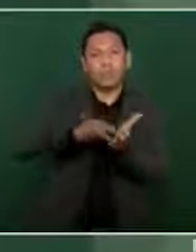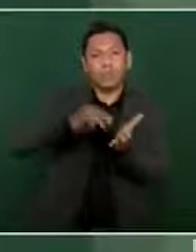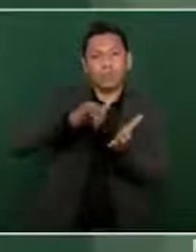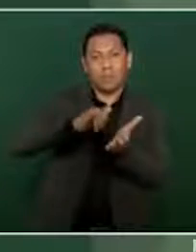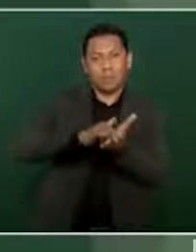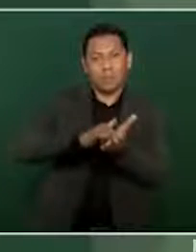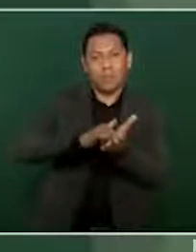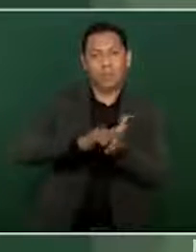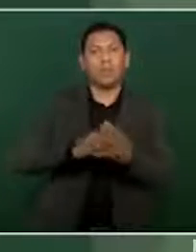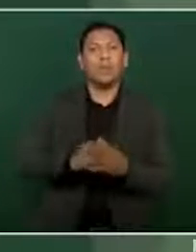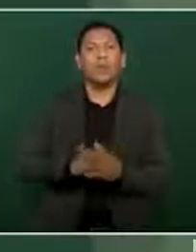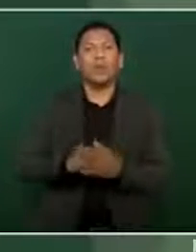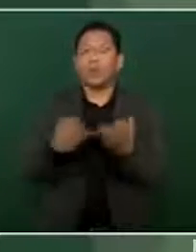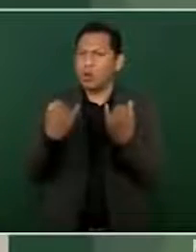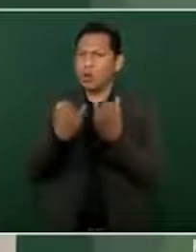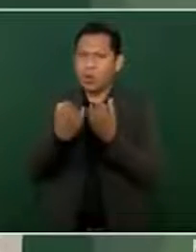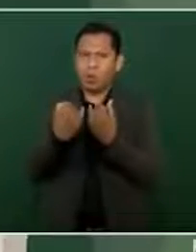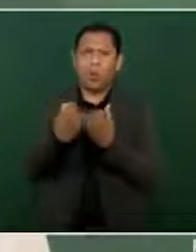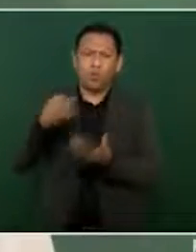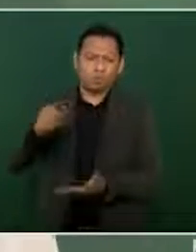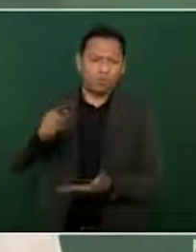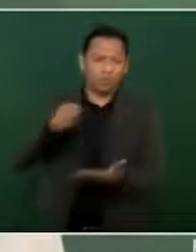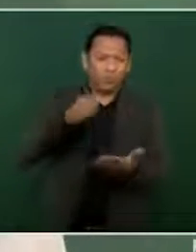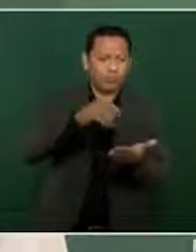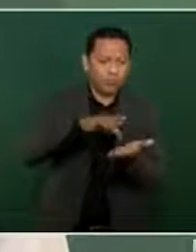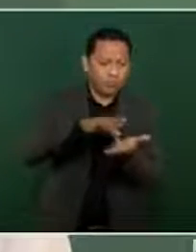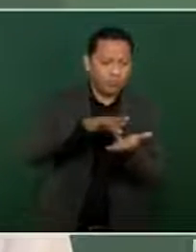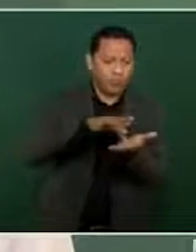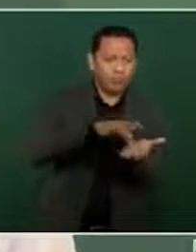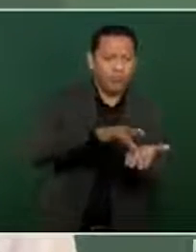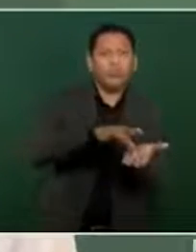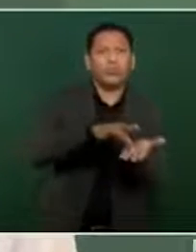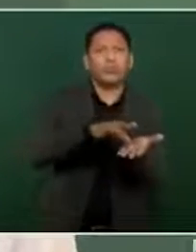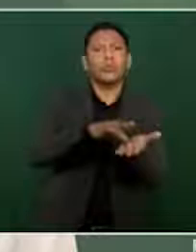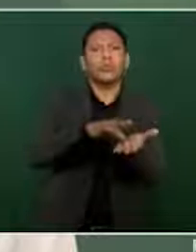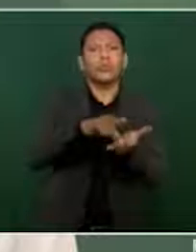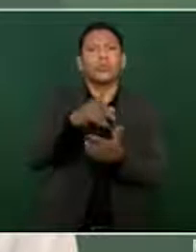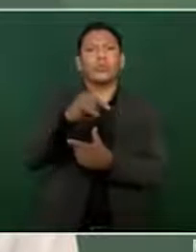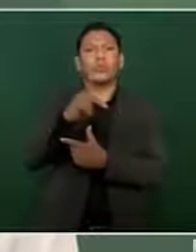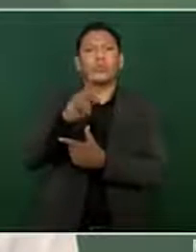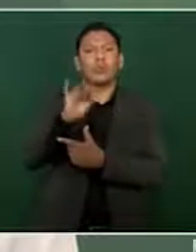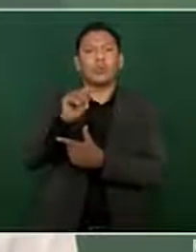vamos también a invertir en el puerto Chiapas